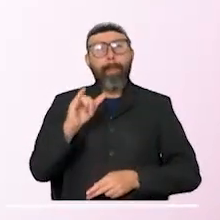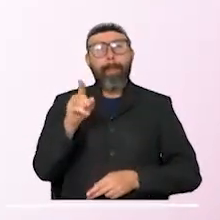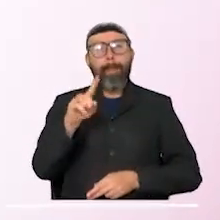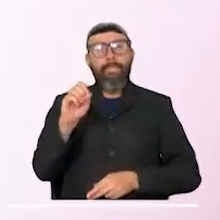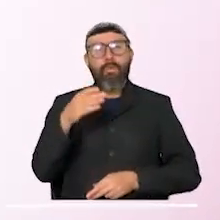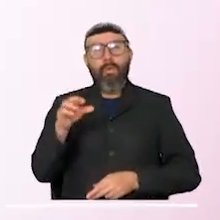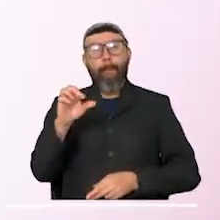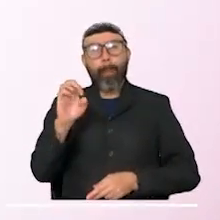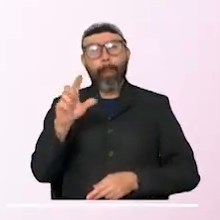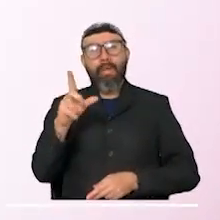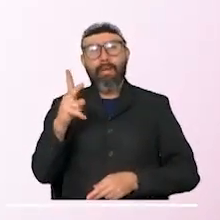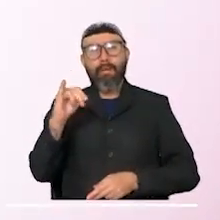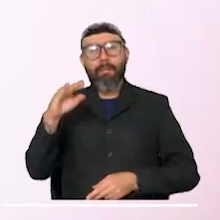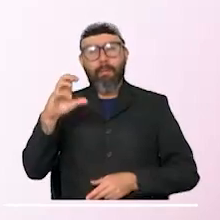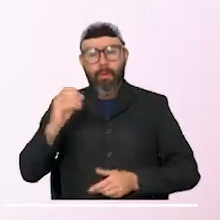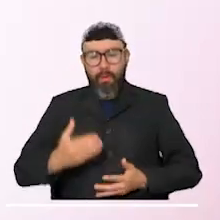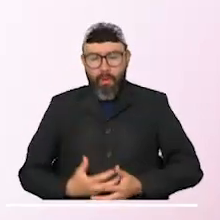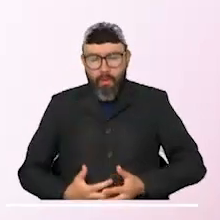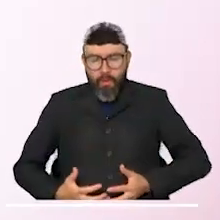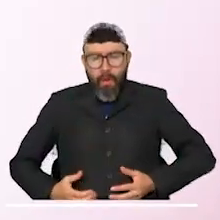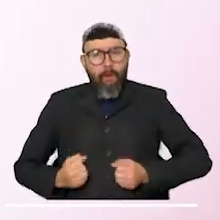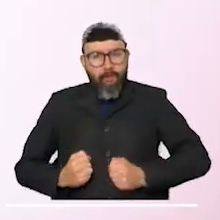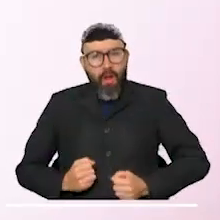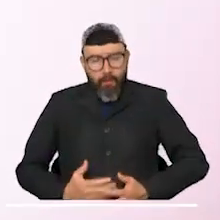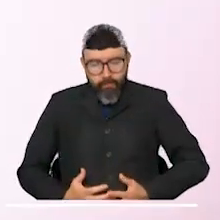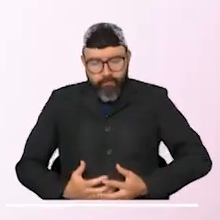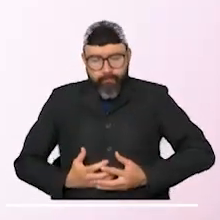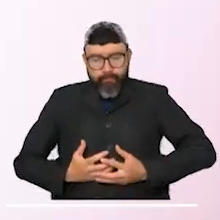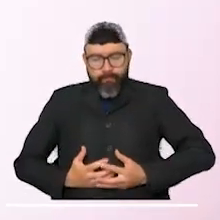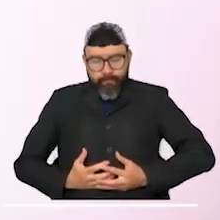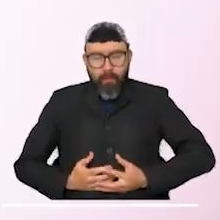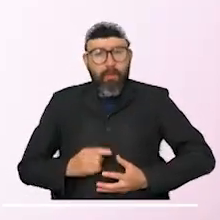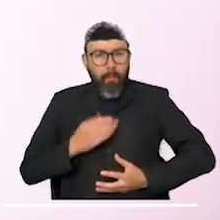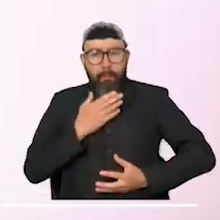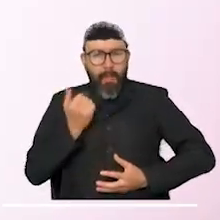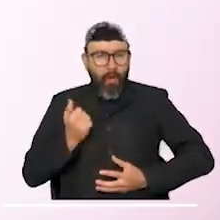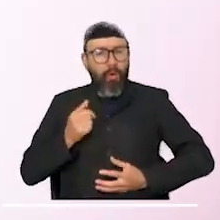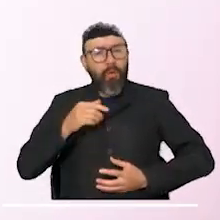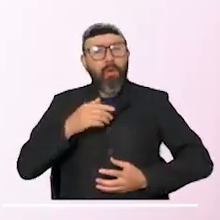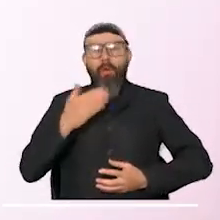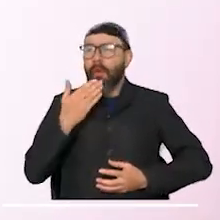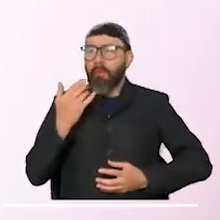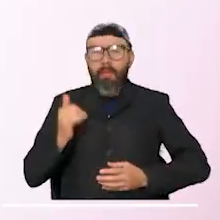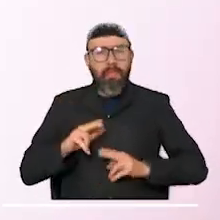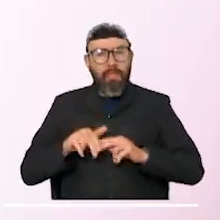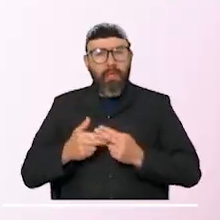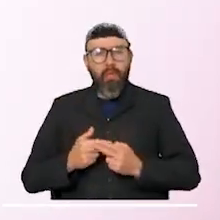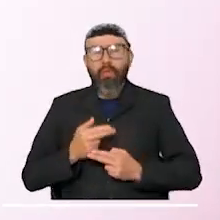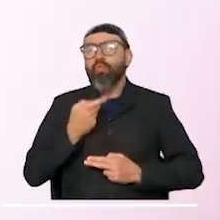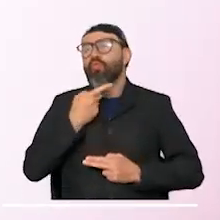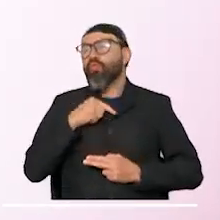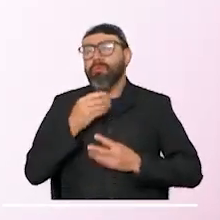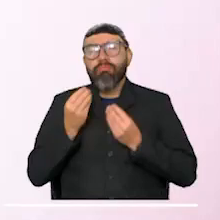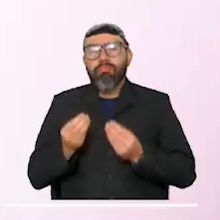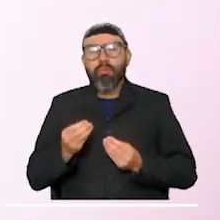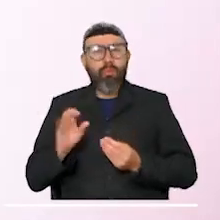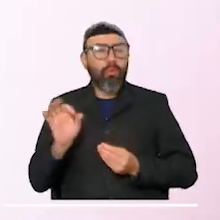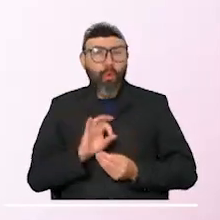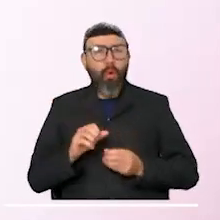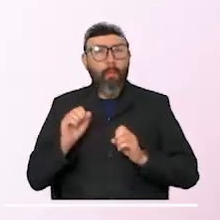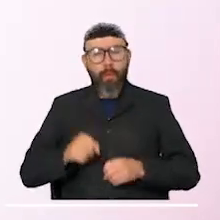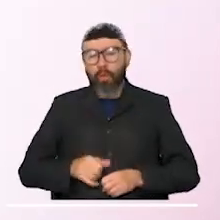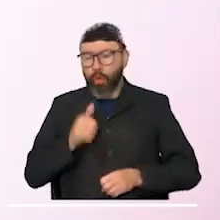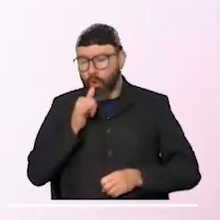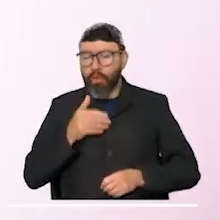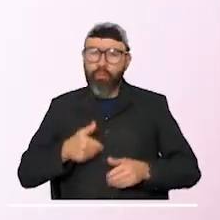un buen tono Pues evitaron en continencia mejorar el placer durante la relación sexual nos van a ayudar a las evacuaciones intestinales en el